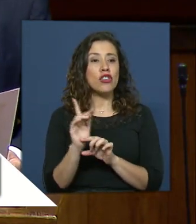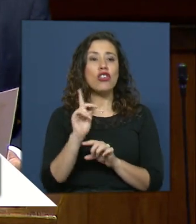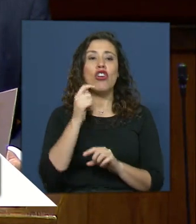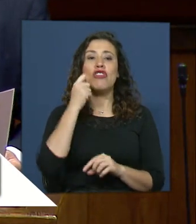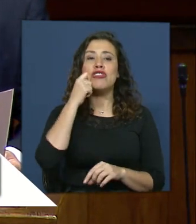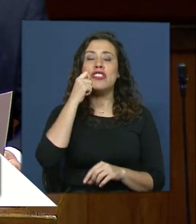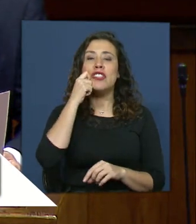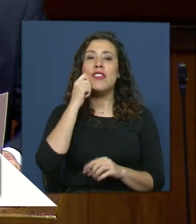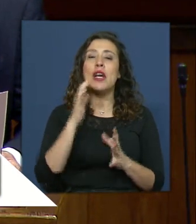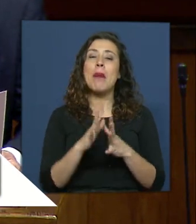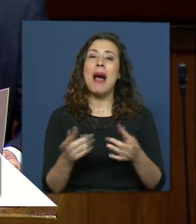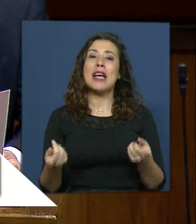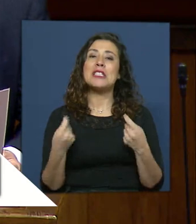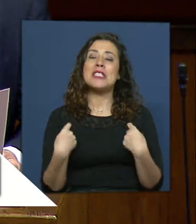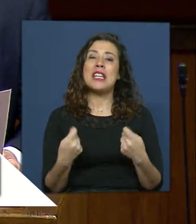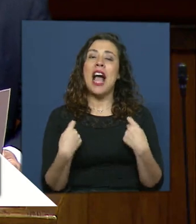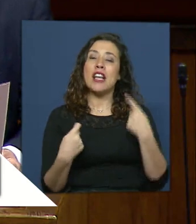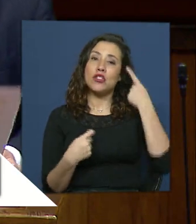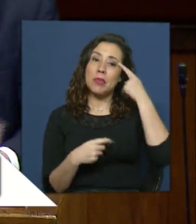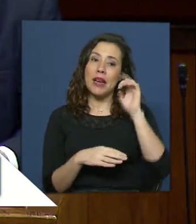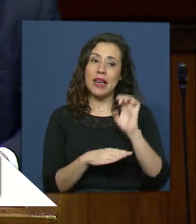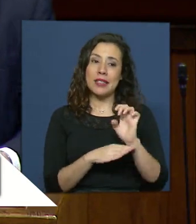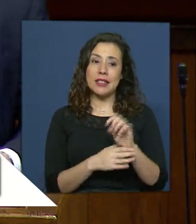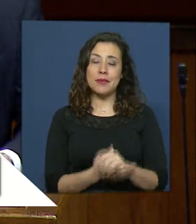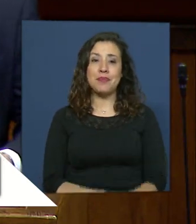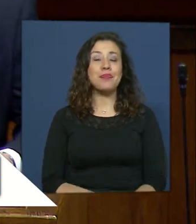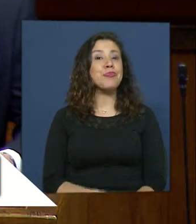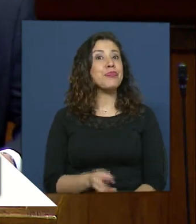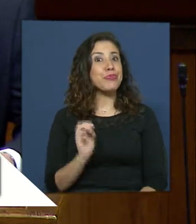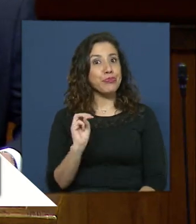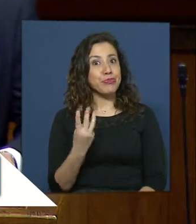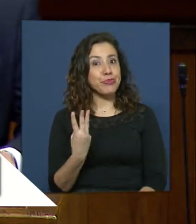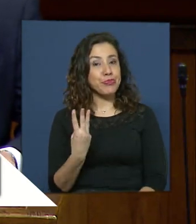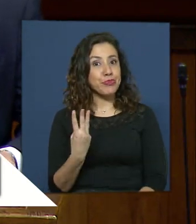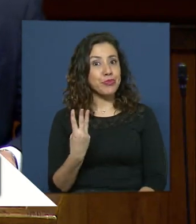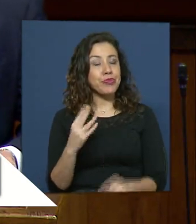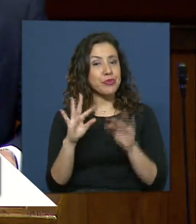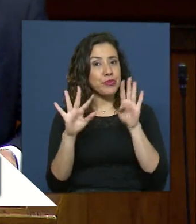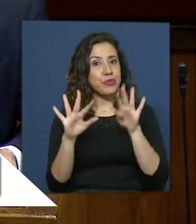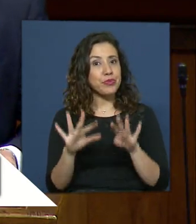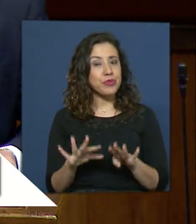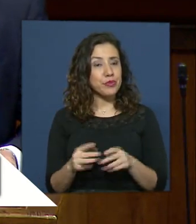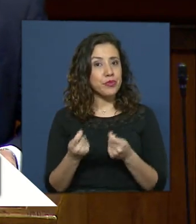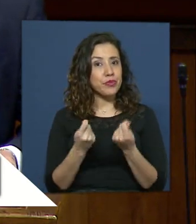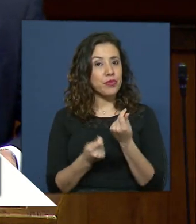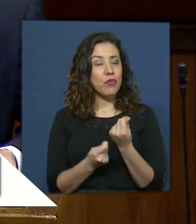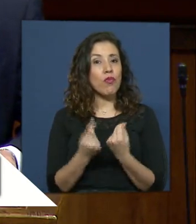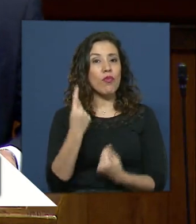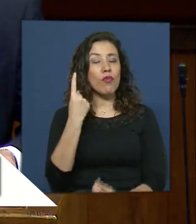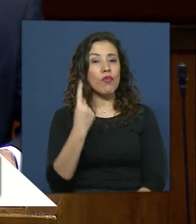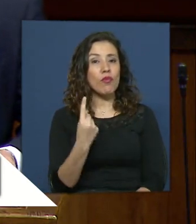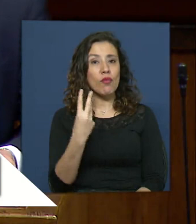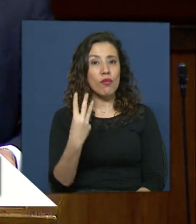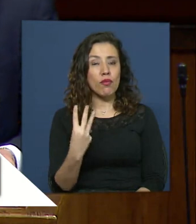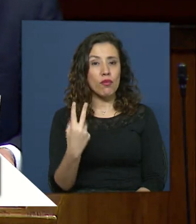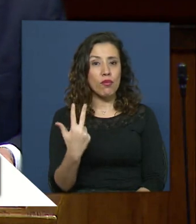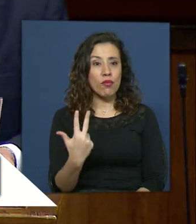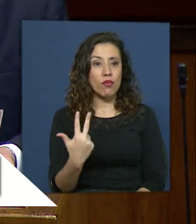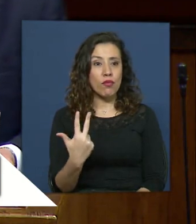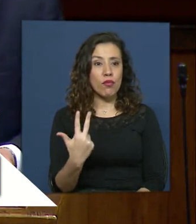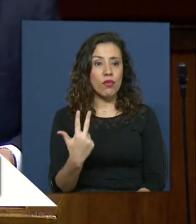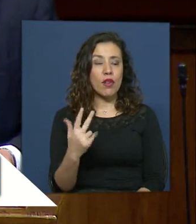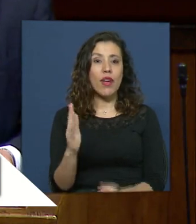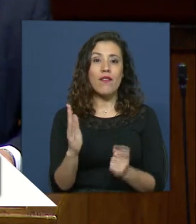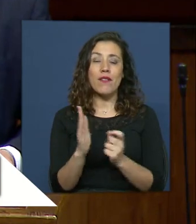significan un mayor gasto fiscal. Y el tercer informe financiero, que es el número 138,